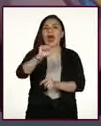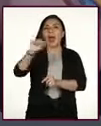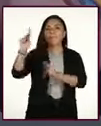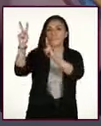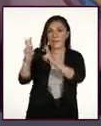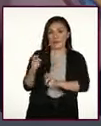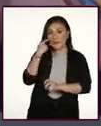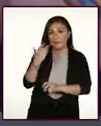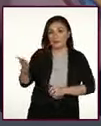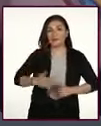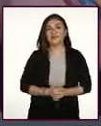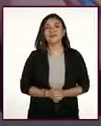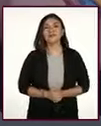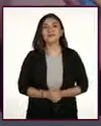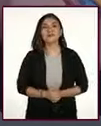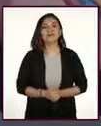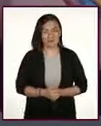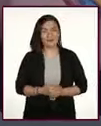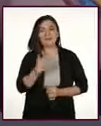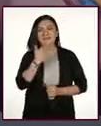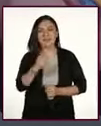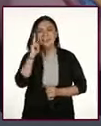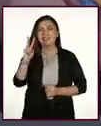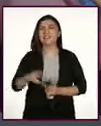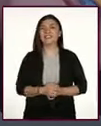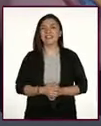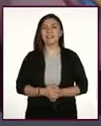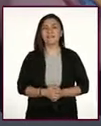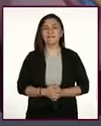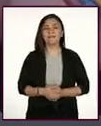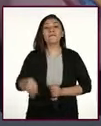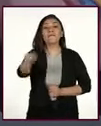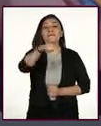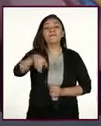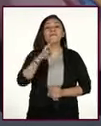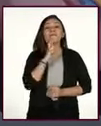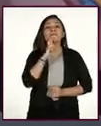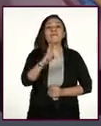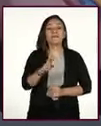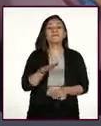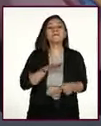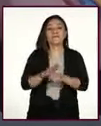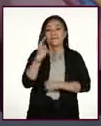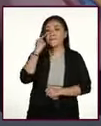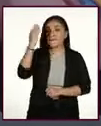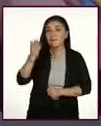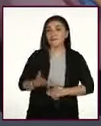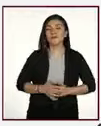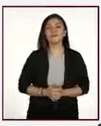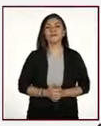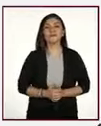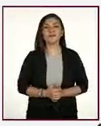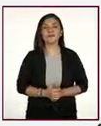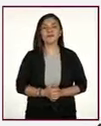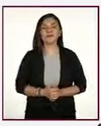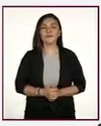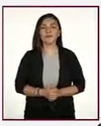Mentimeter? ¿Qué te parece, Fanny? Perfecto. ¿Lista? Vamos a revisar lo que ustedes nos hicieron llegar. Aquí